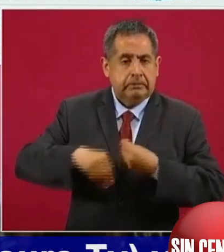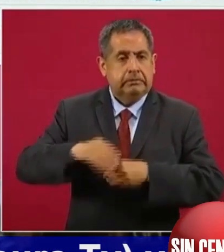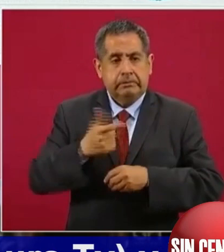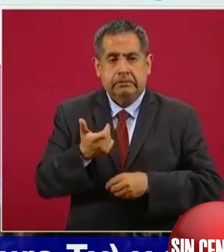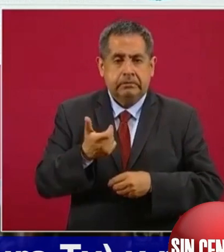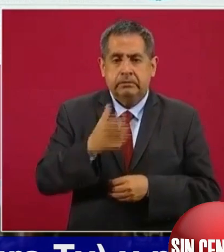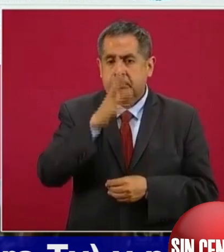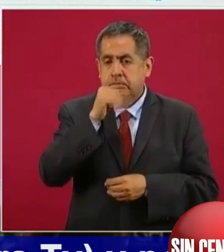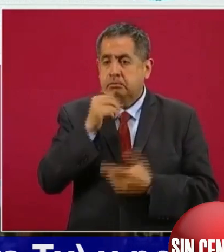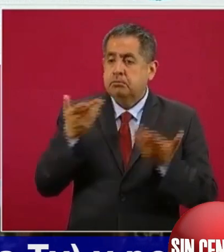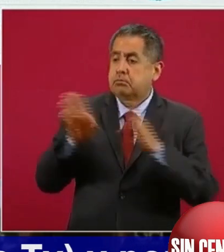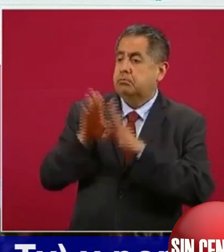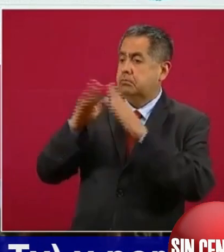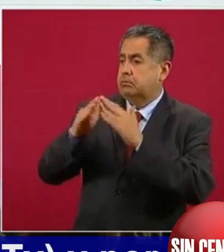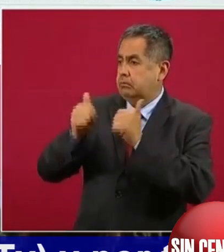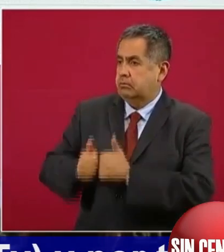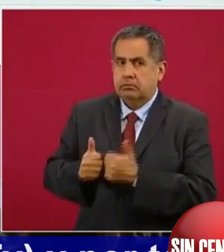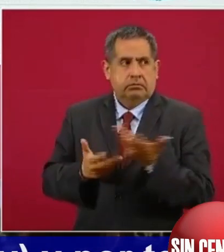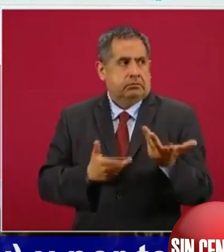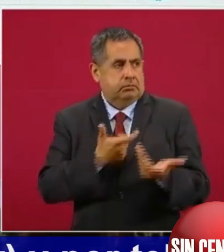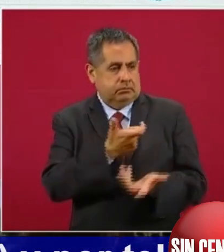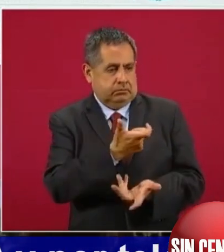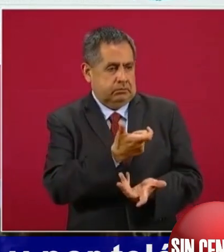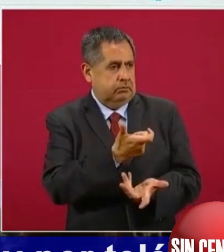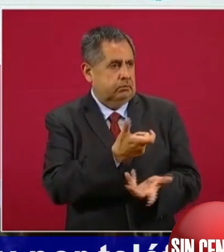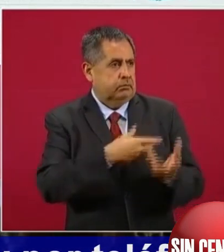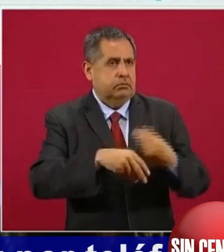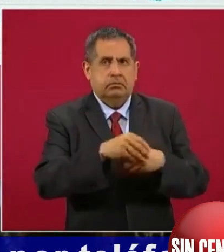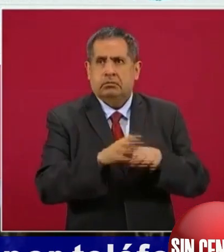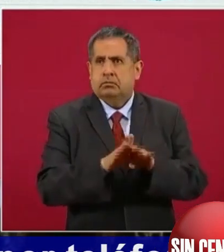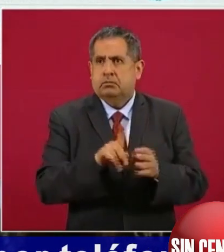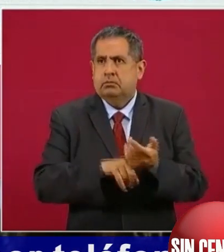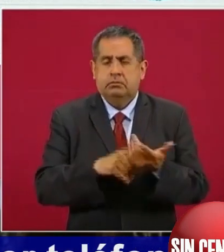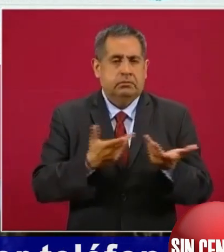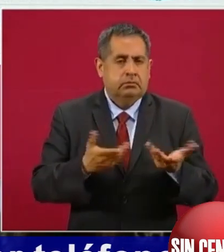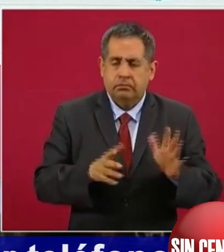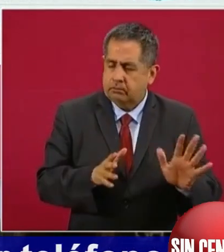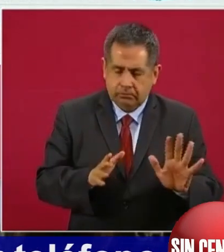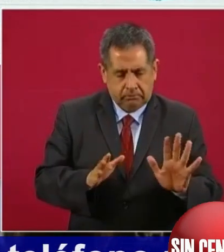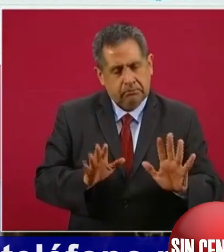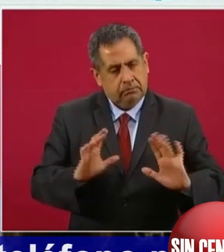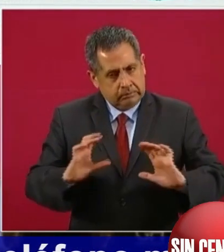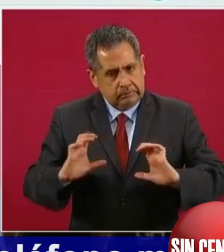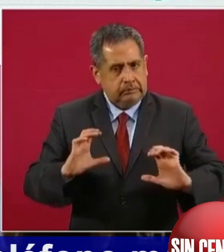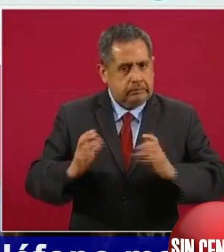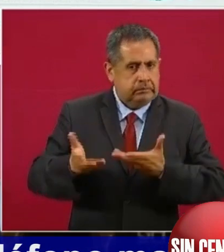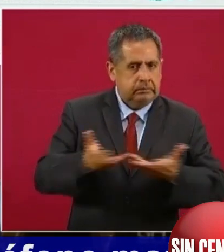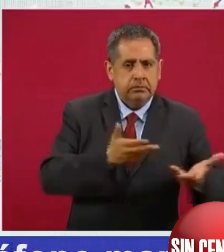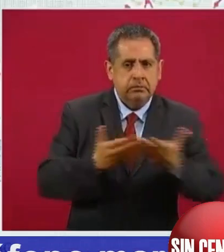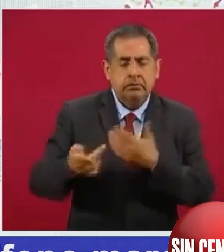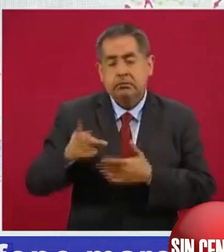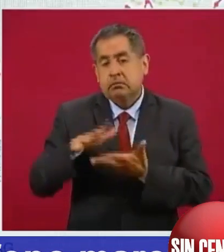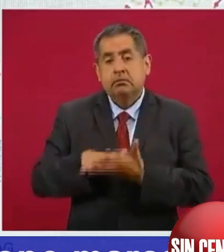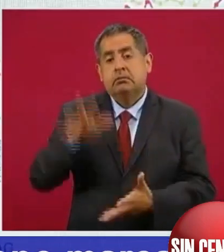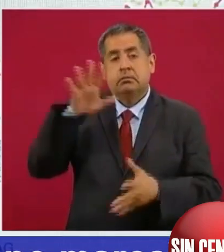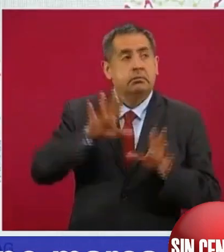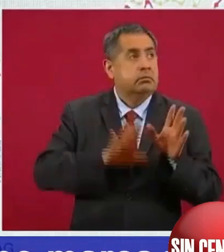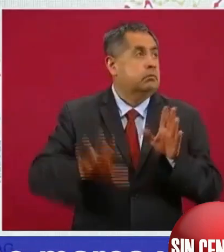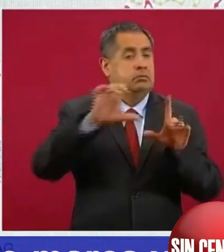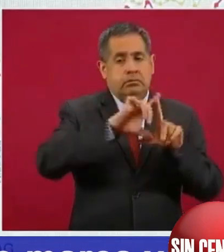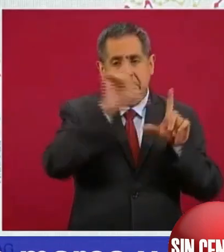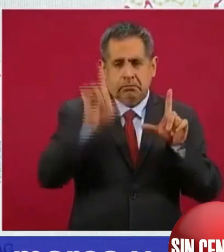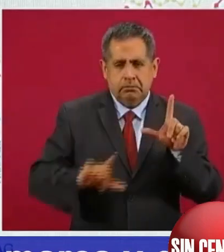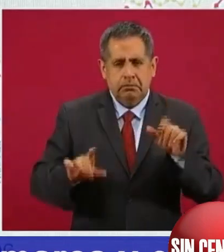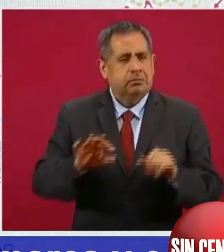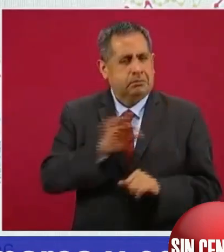puede asfixiar a una sociedad teniendo una restricción extrema. Pero, como se muestra en la enorme mayoría del país, se